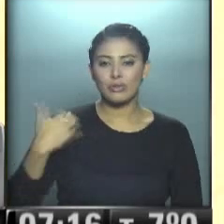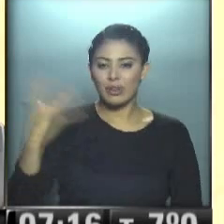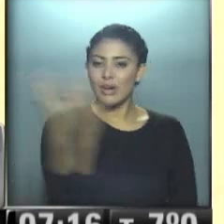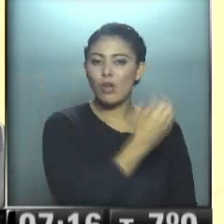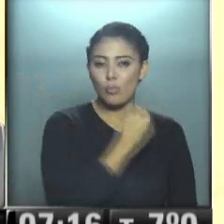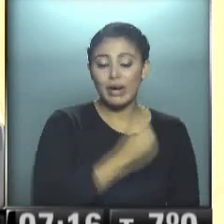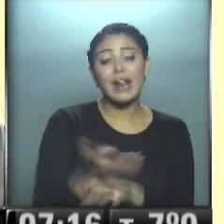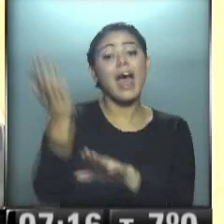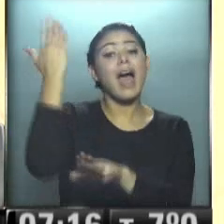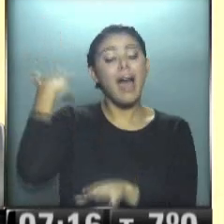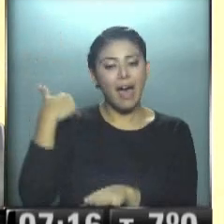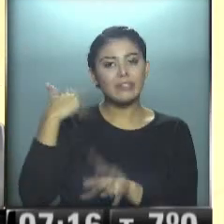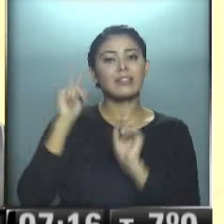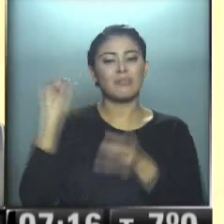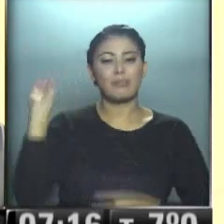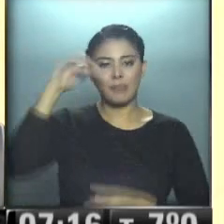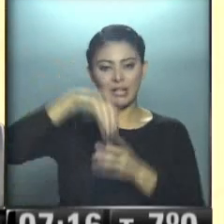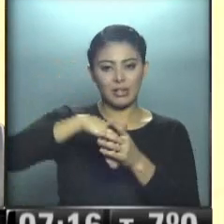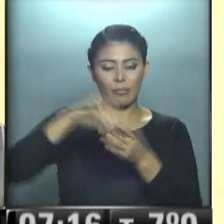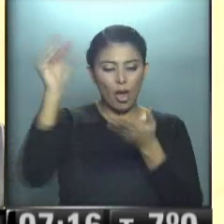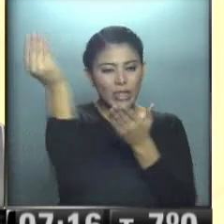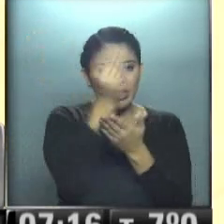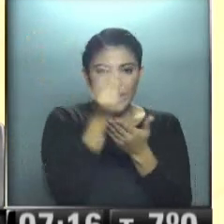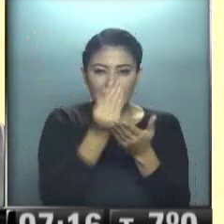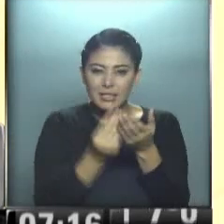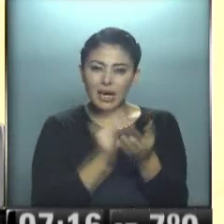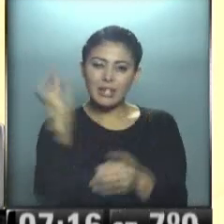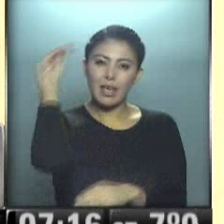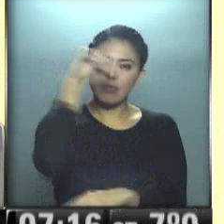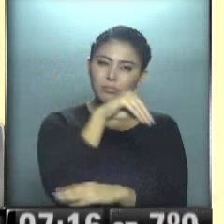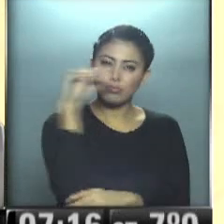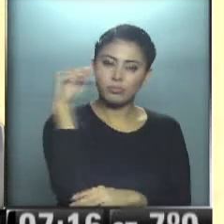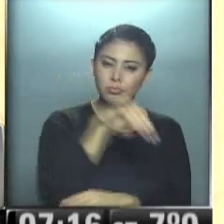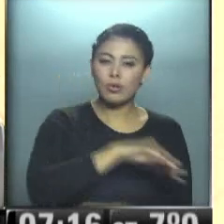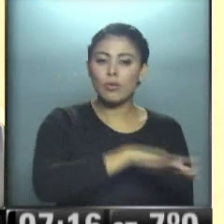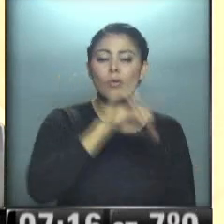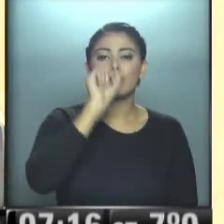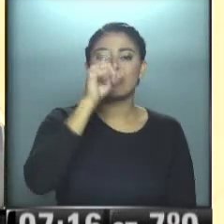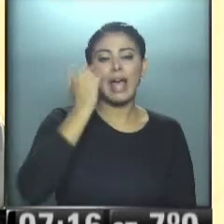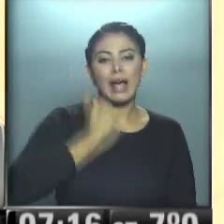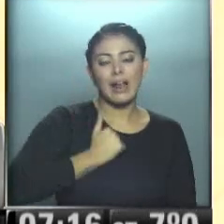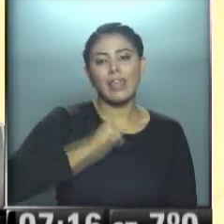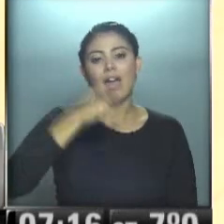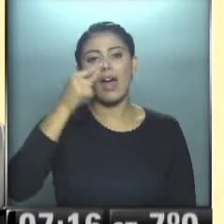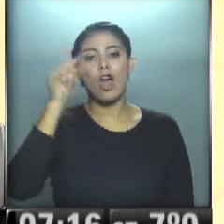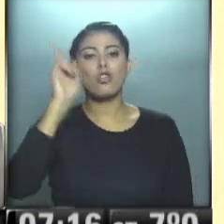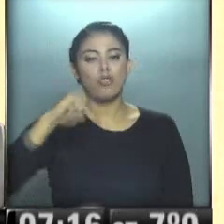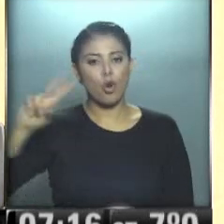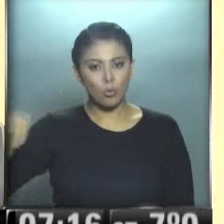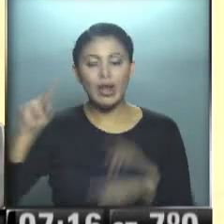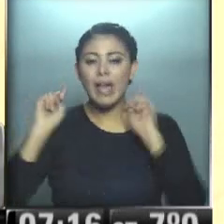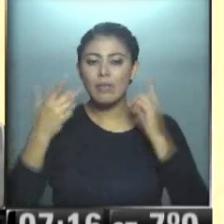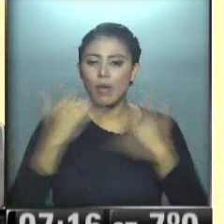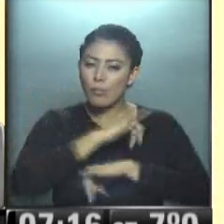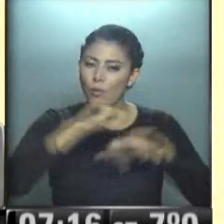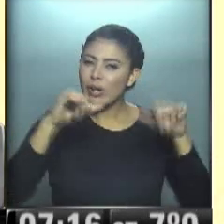Estado. Anteriormente había participado del diseño de instalaciones hidrocarburíferas en Canadá y Noruega y supo también publicar